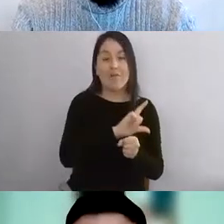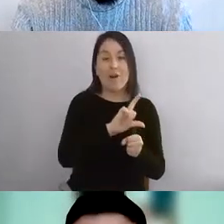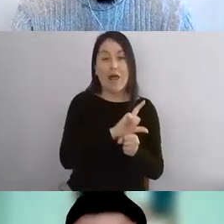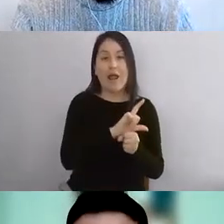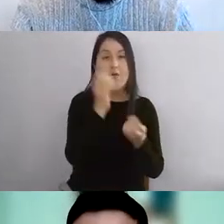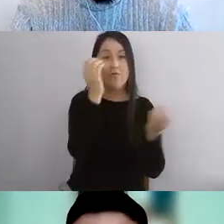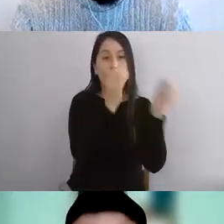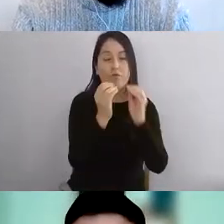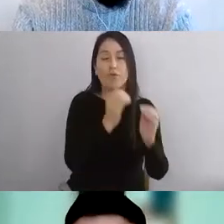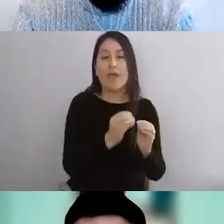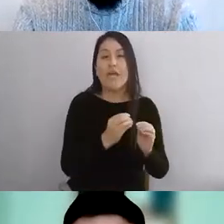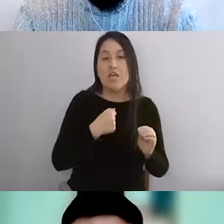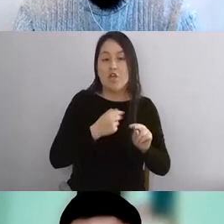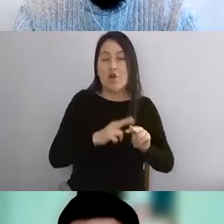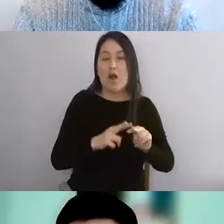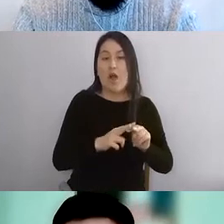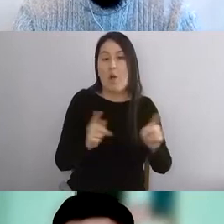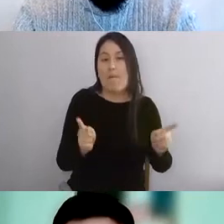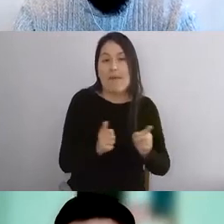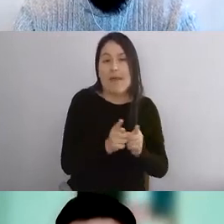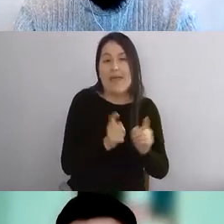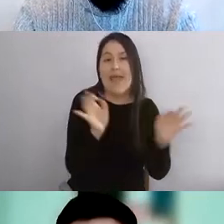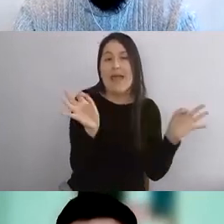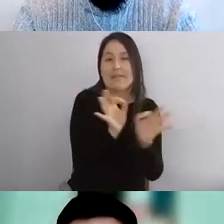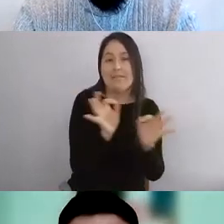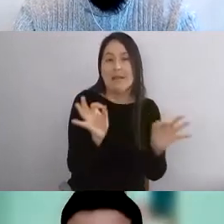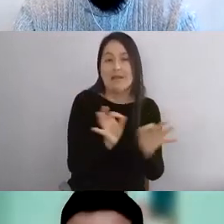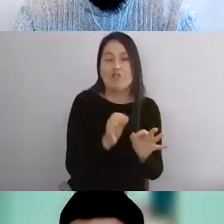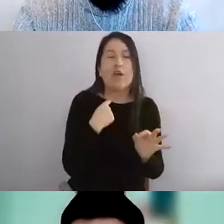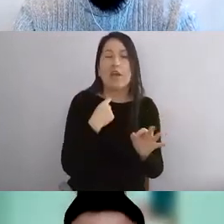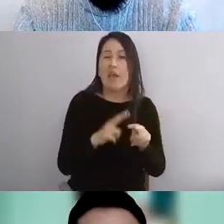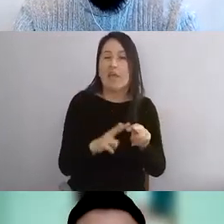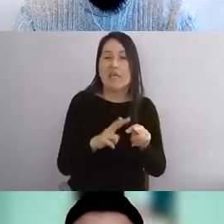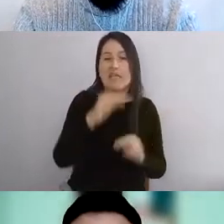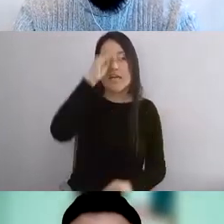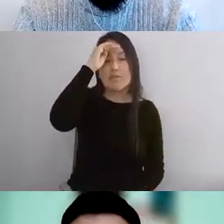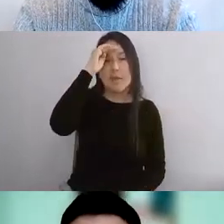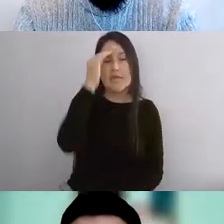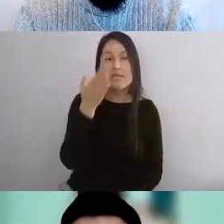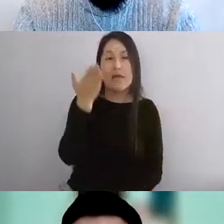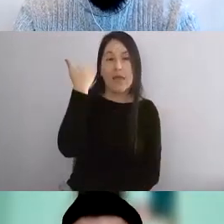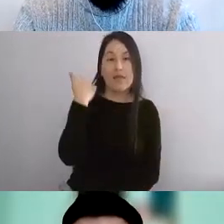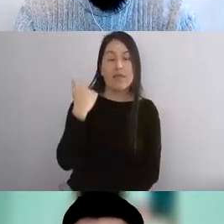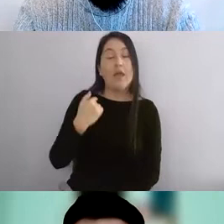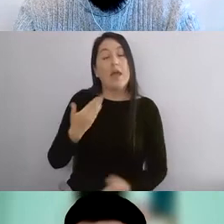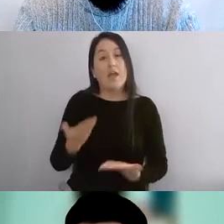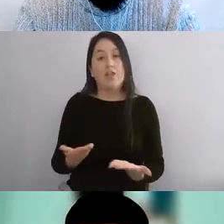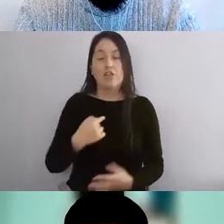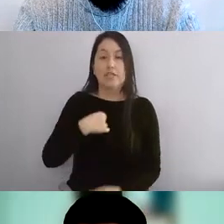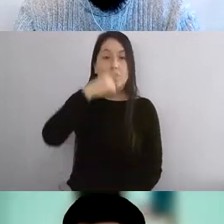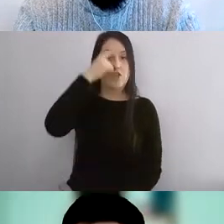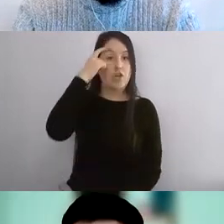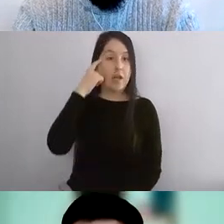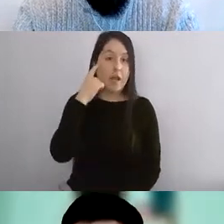una pequeña descripción de qué es lo que hizo, ¿cierto? Entonces, me imagino que también se va acercando a